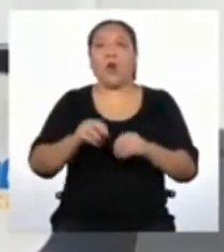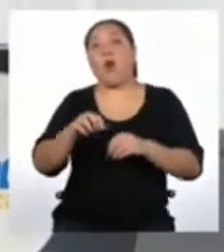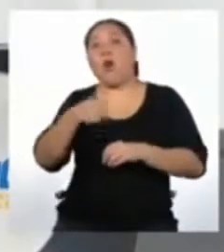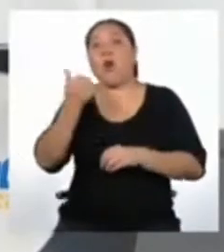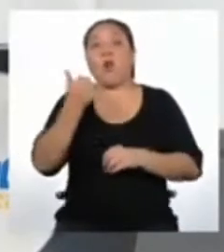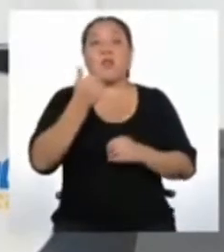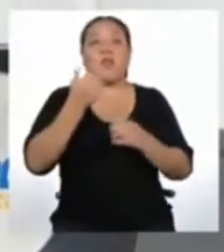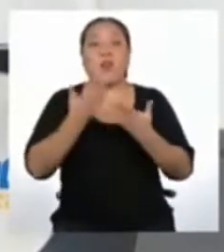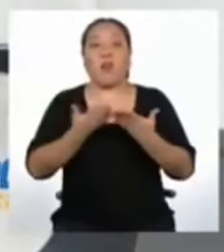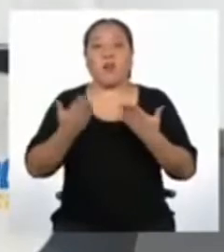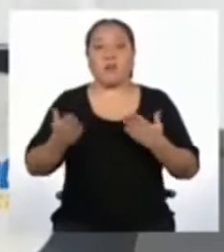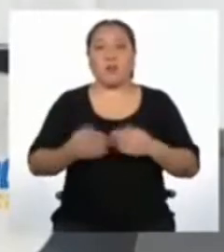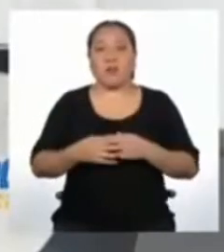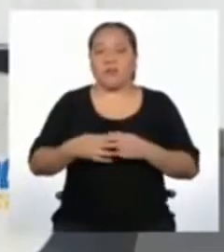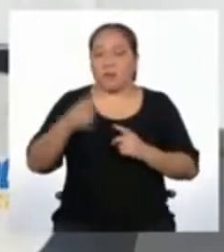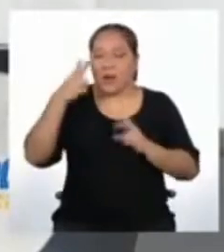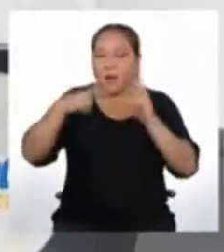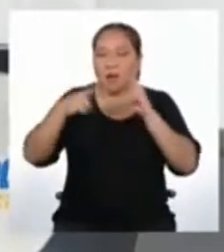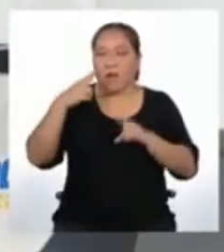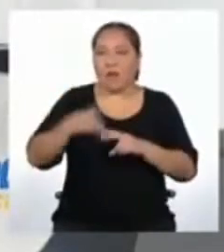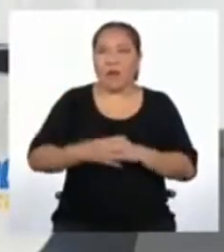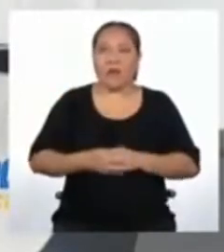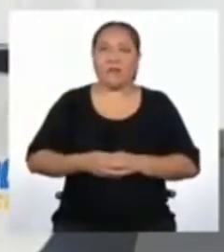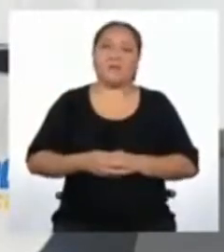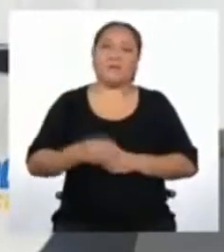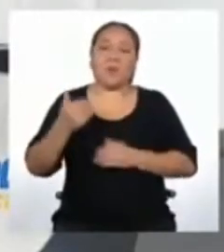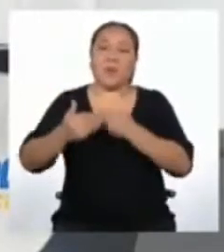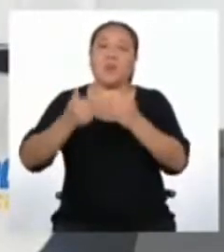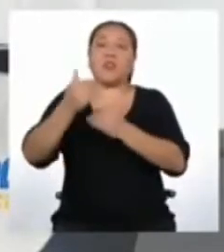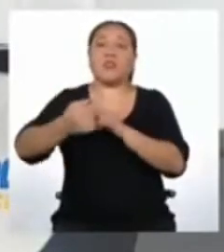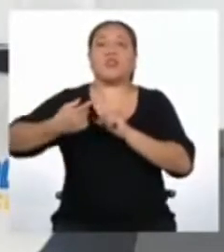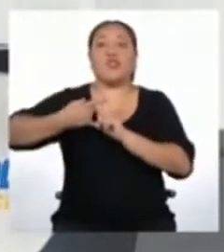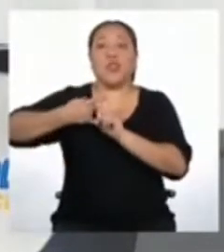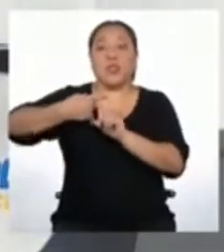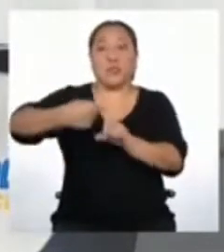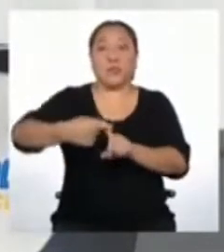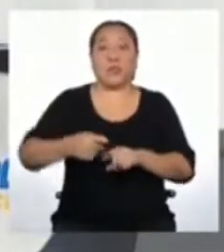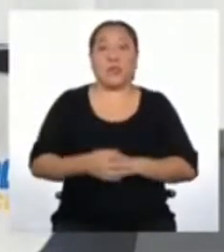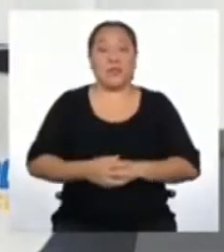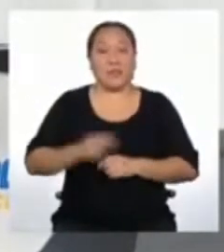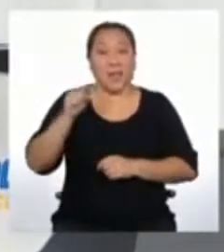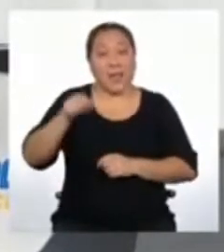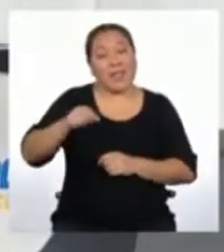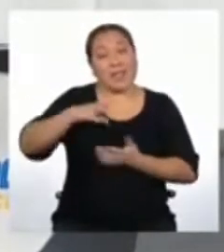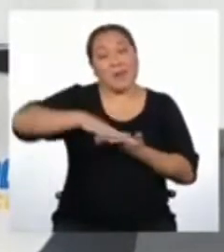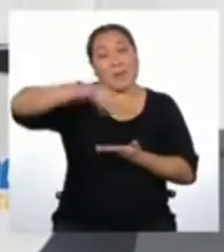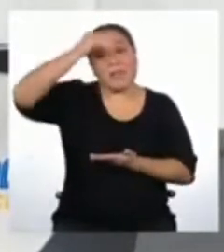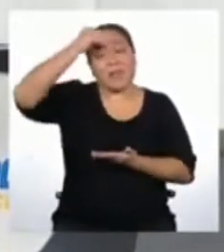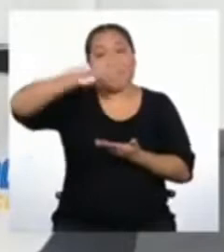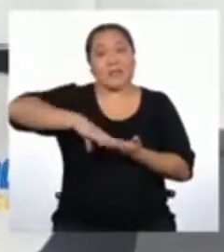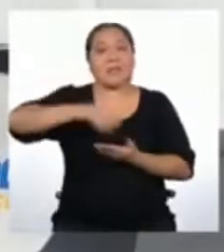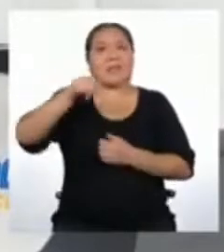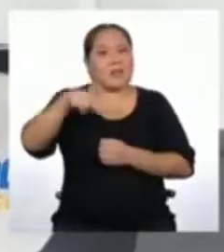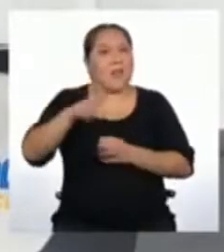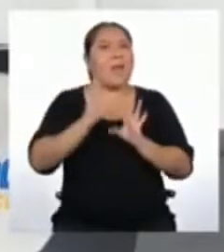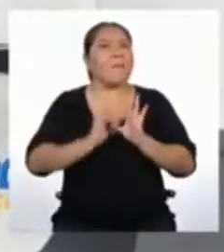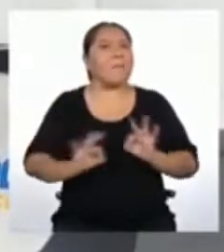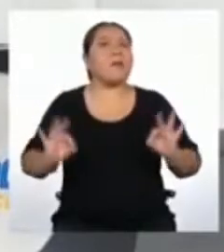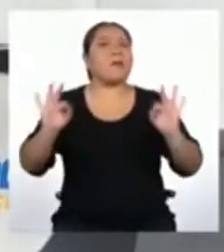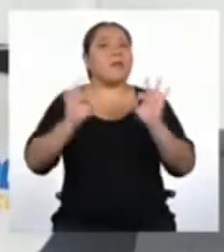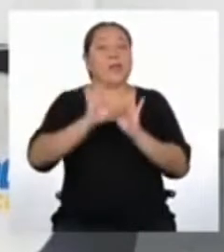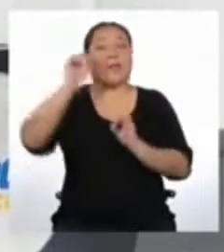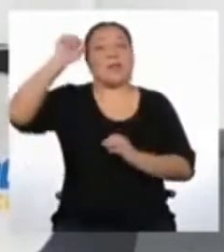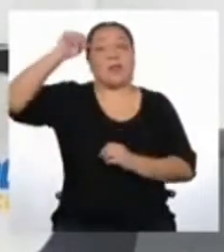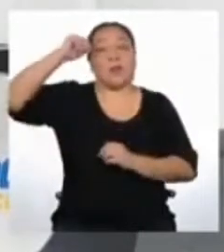que nos permita calcular la suma de n términos en una progresión aritmética. Este aprendizaje es indispensable.